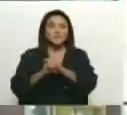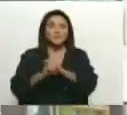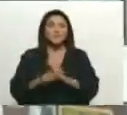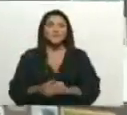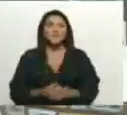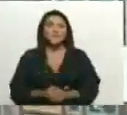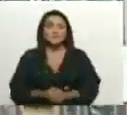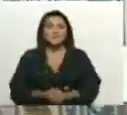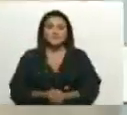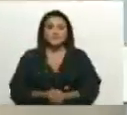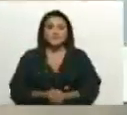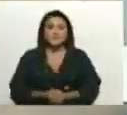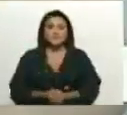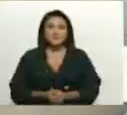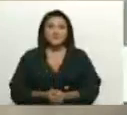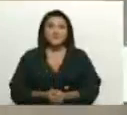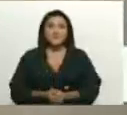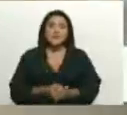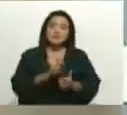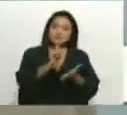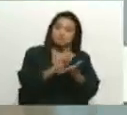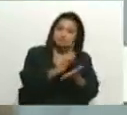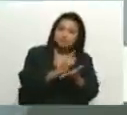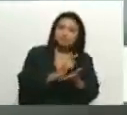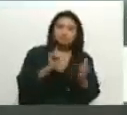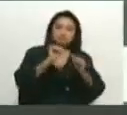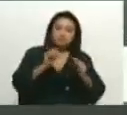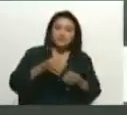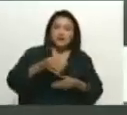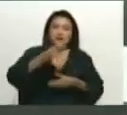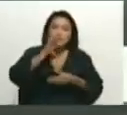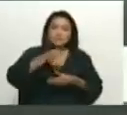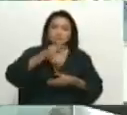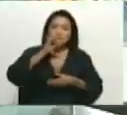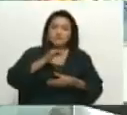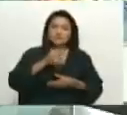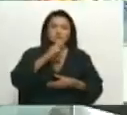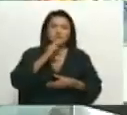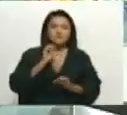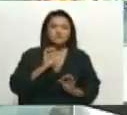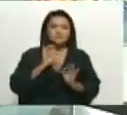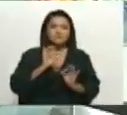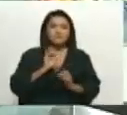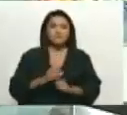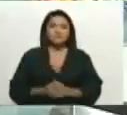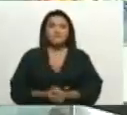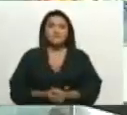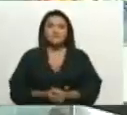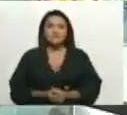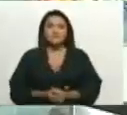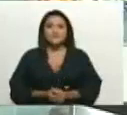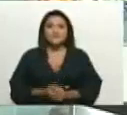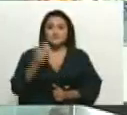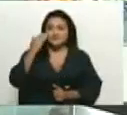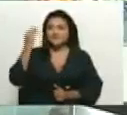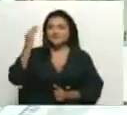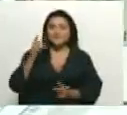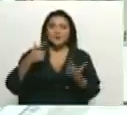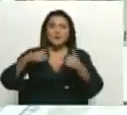lo artístico, la literatura y un buen café en la pastelería. Un nuevo plus del Aquiles